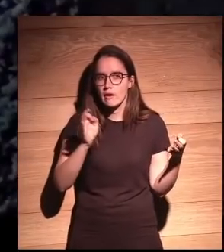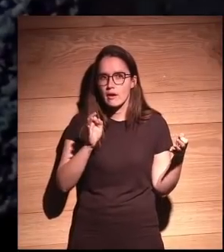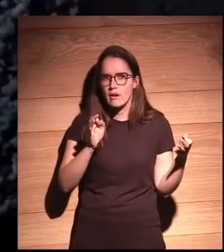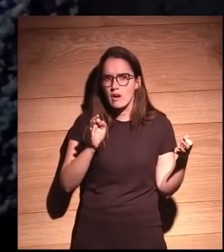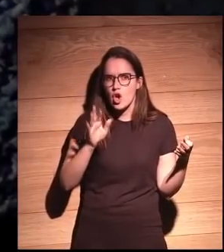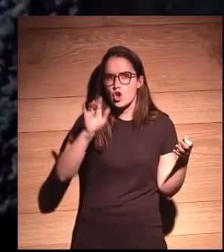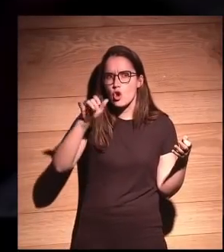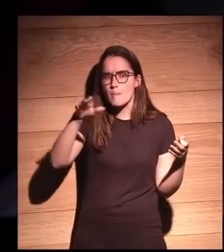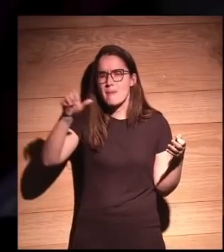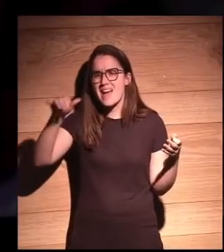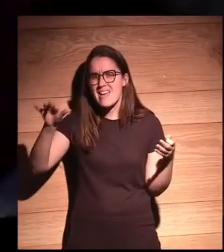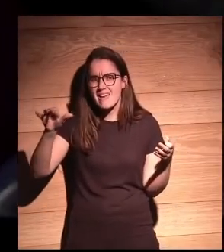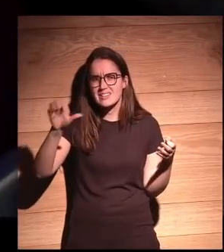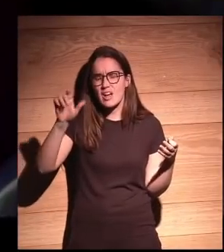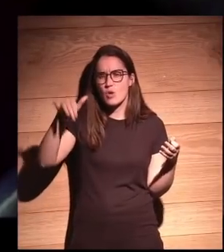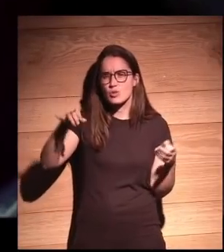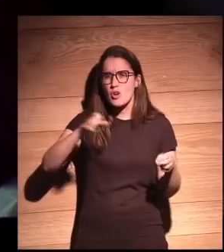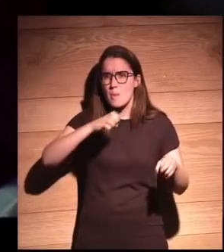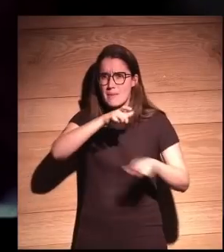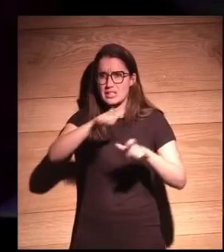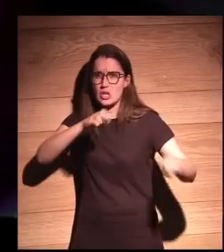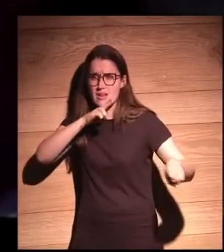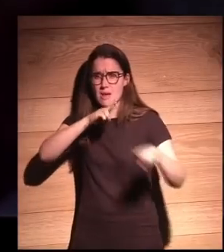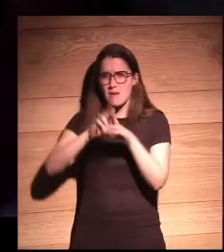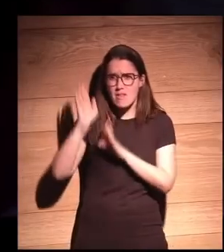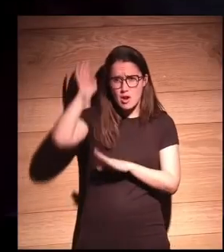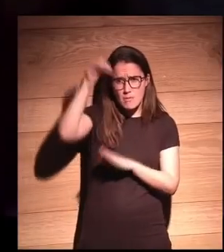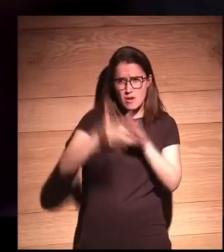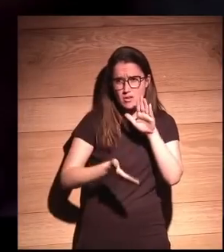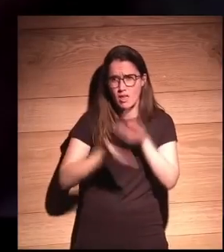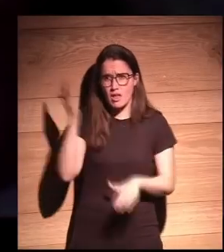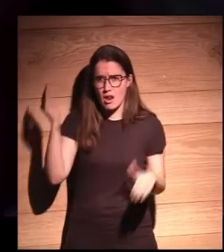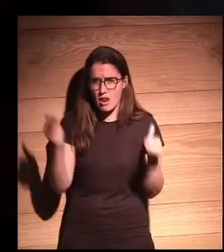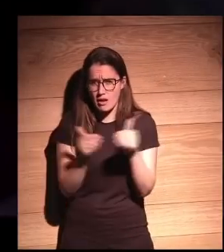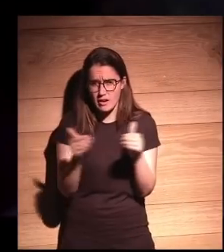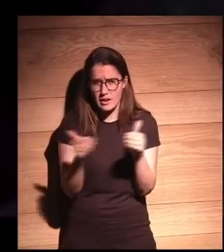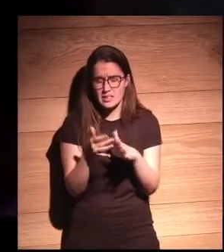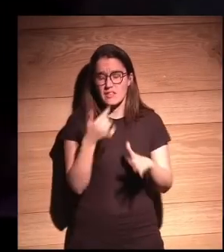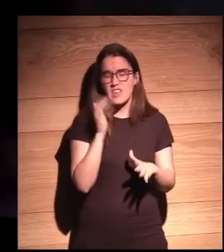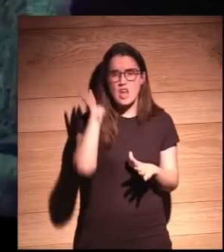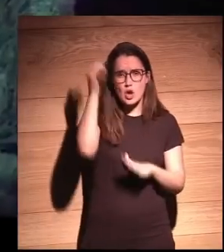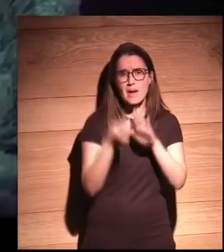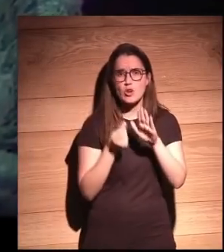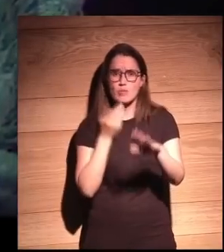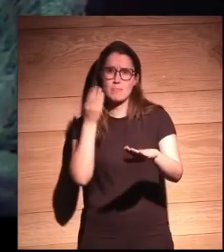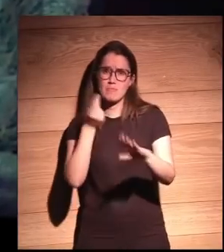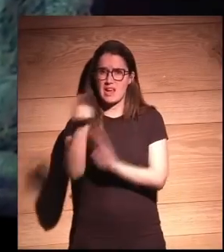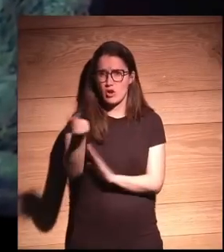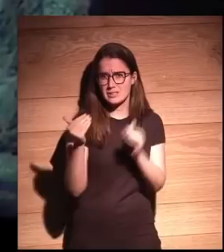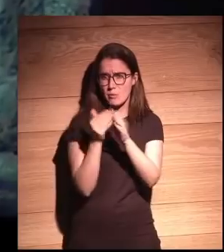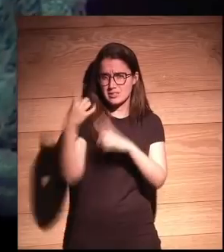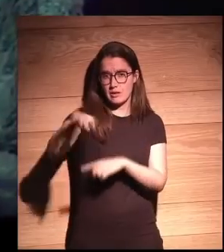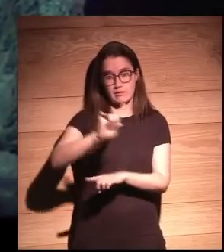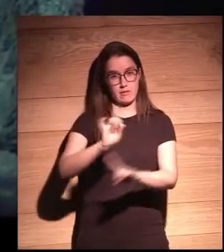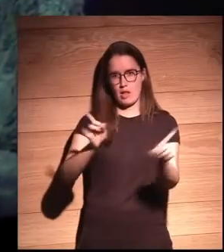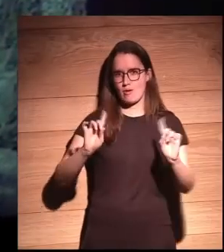Romanes eund domus, gente llamada romanos ir la casa. Dice romanos marchaos a casa. De